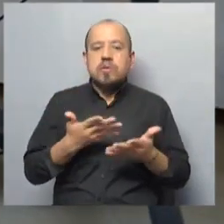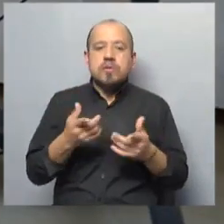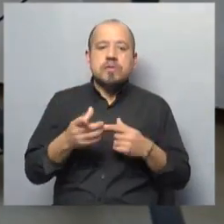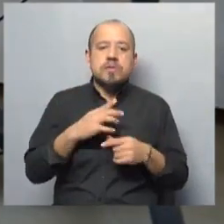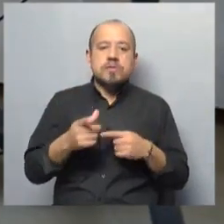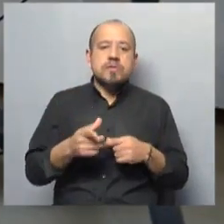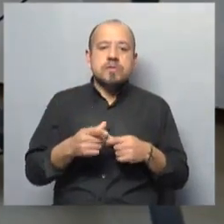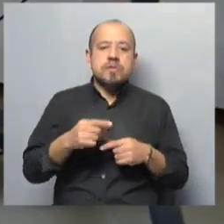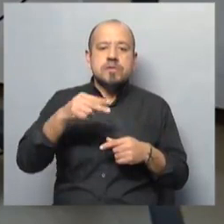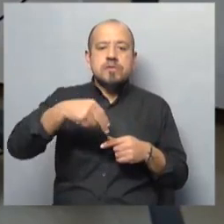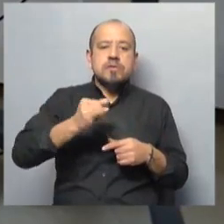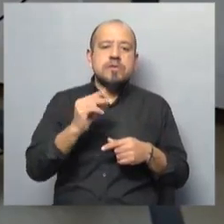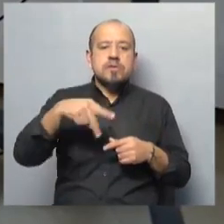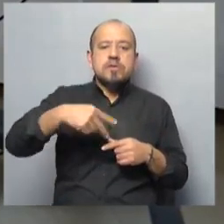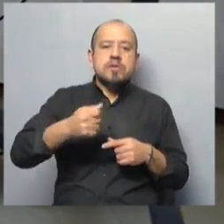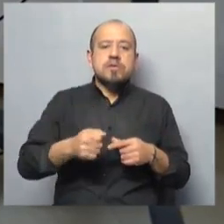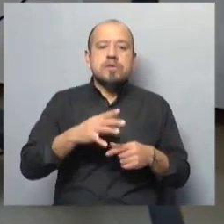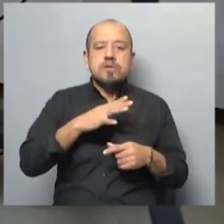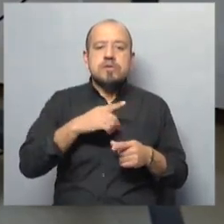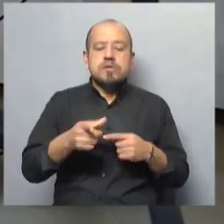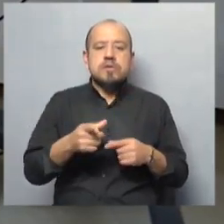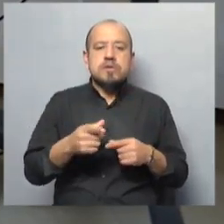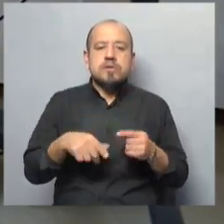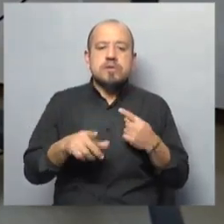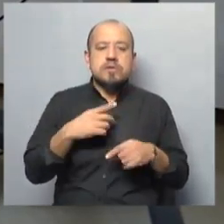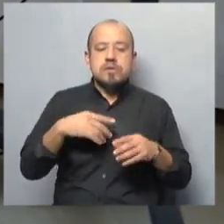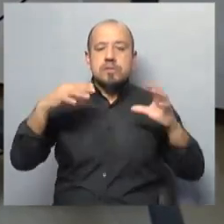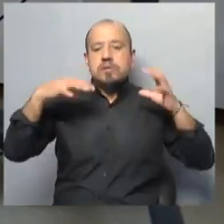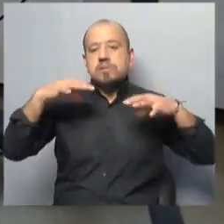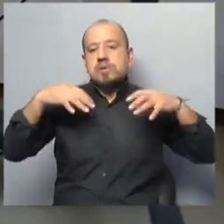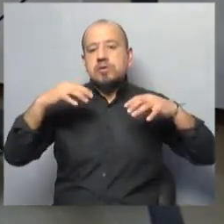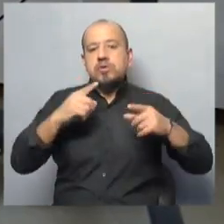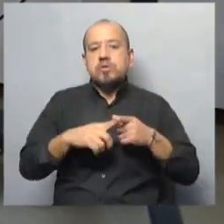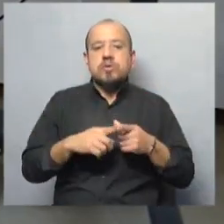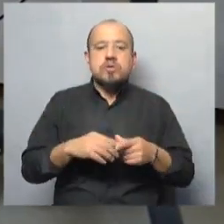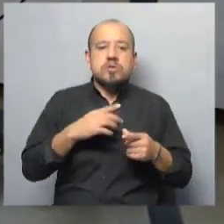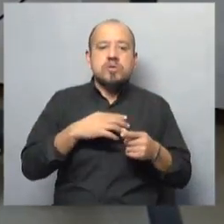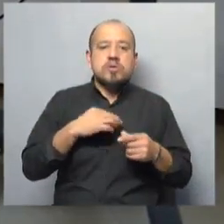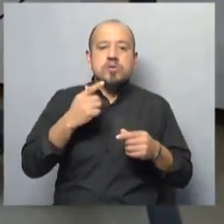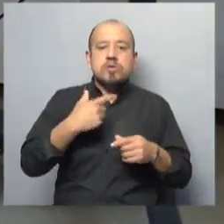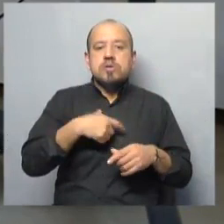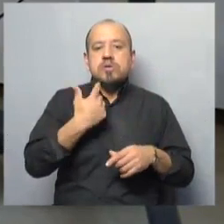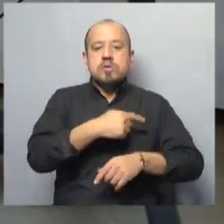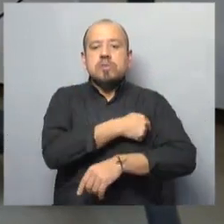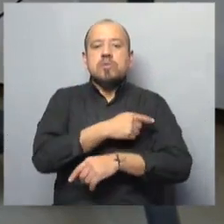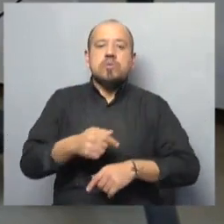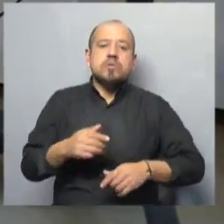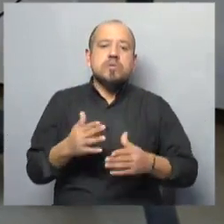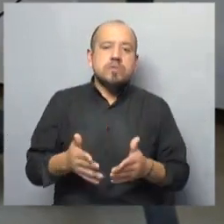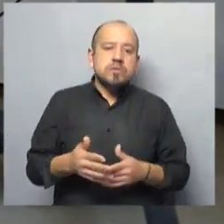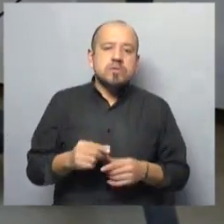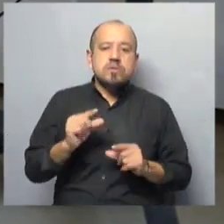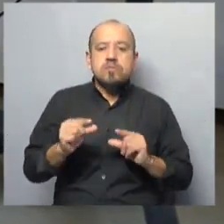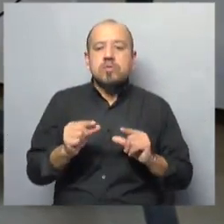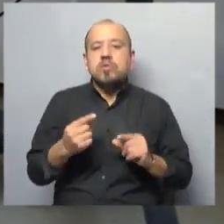presencia de Niña, en donde lo que genera son déficit en las precipitaciones, temperaturas que están dentro de lo normal, un poco por encima